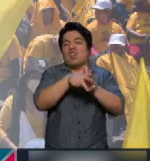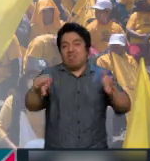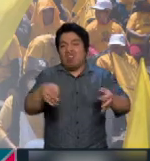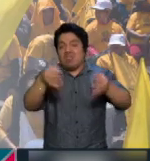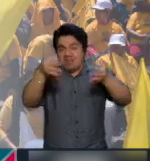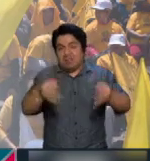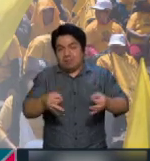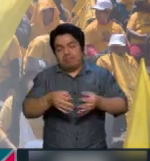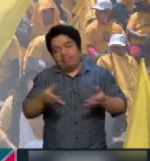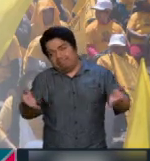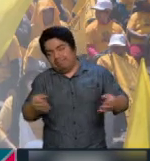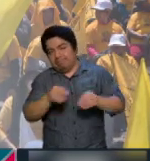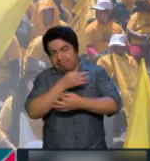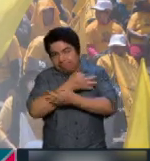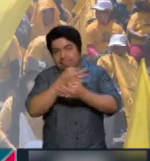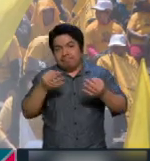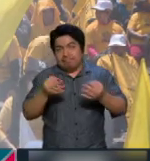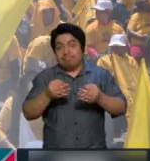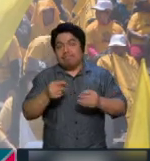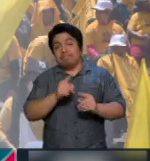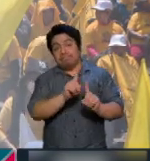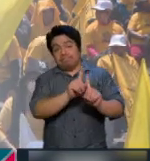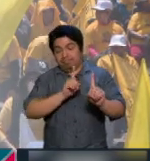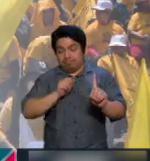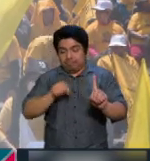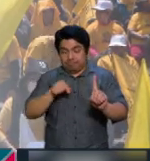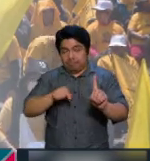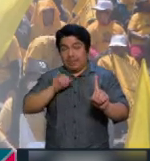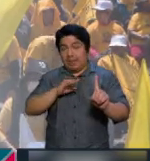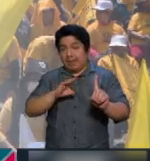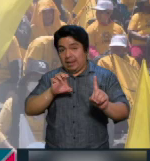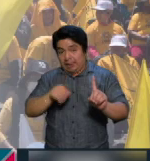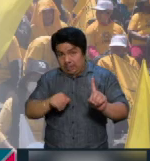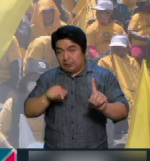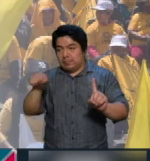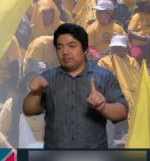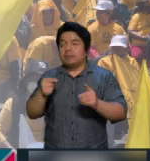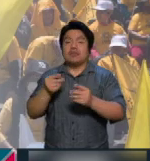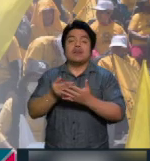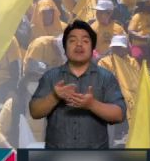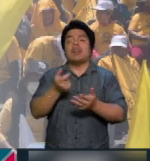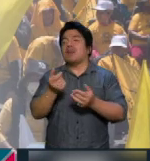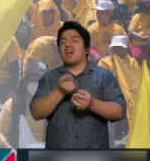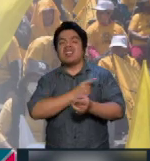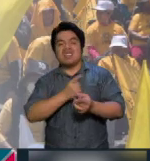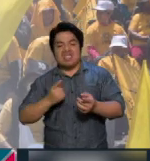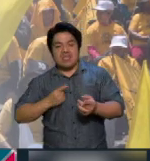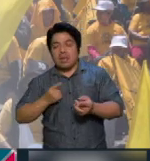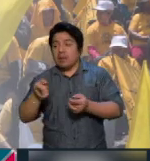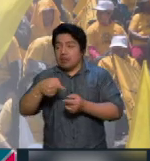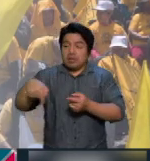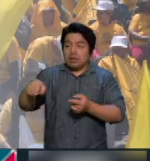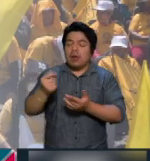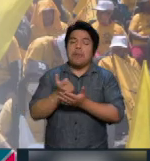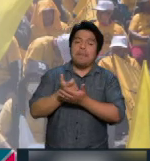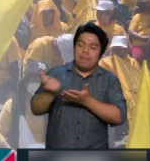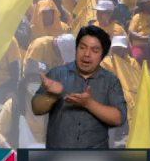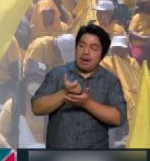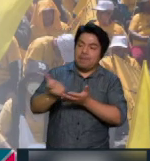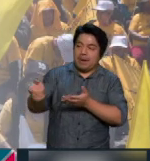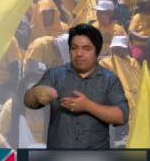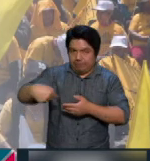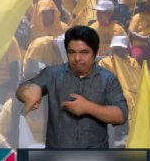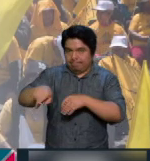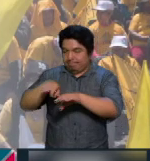el periodo de liquidación, donde un interventor del Instituto Nacional Electoral deberá saldar los pagos que por ley se determinen en protección y beneficio de